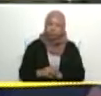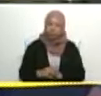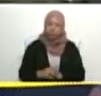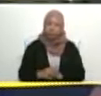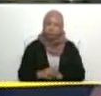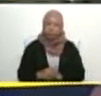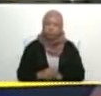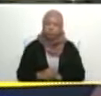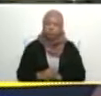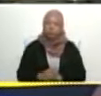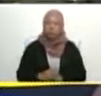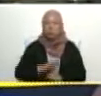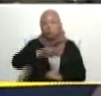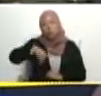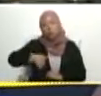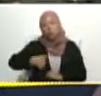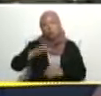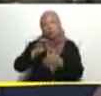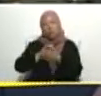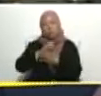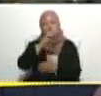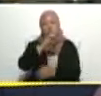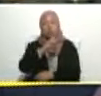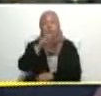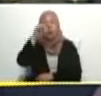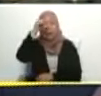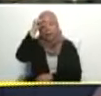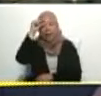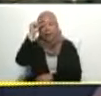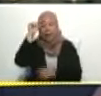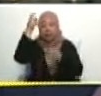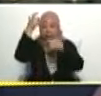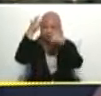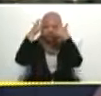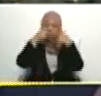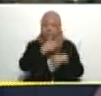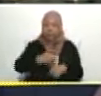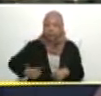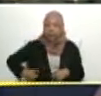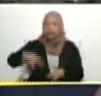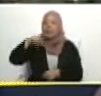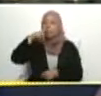que nuestro comandante en jefe no se equivocaba cuando el 15 de junio pasado